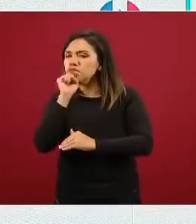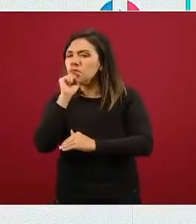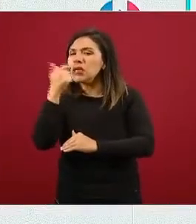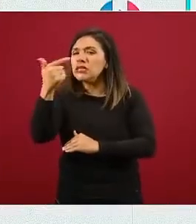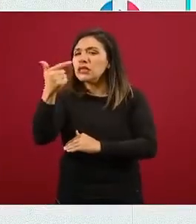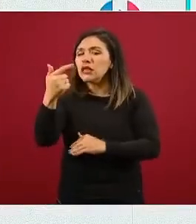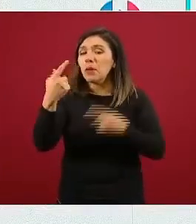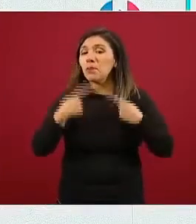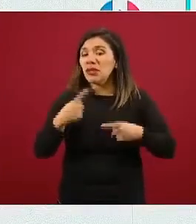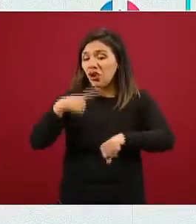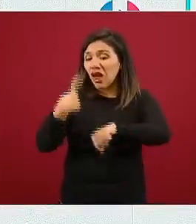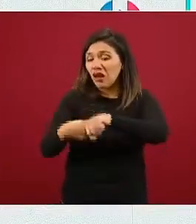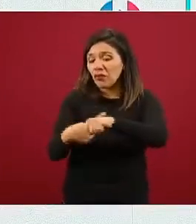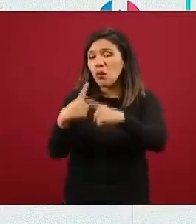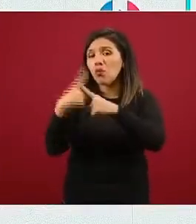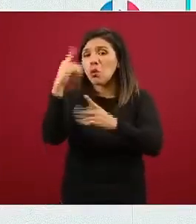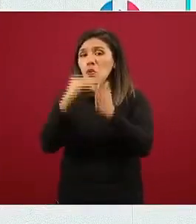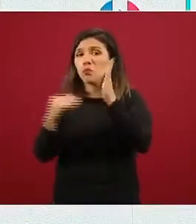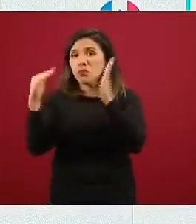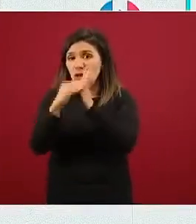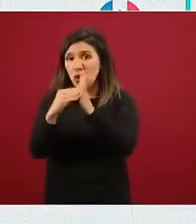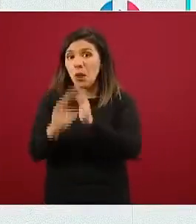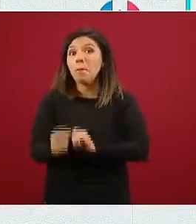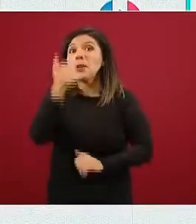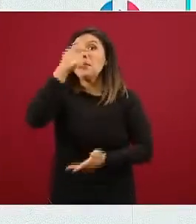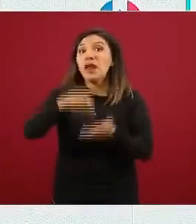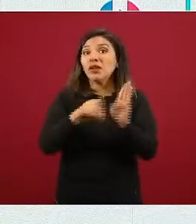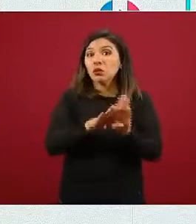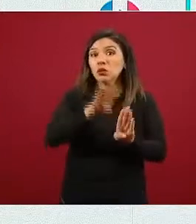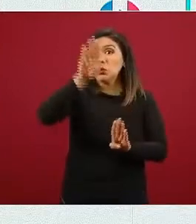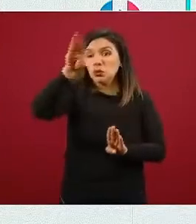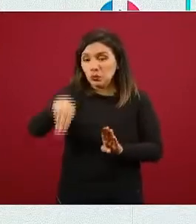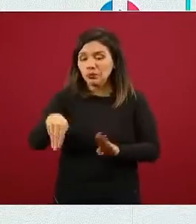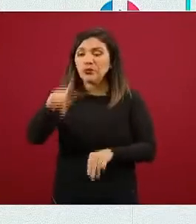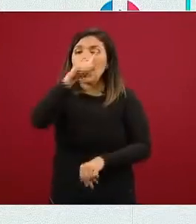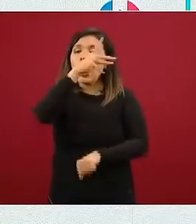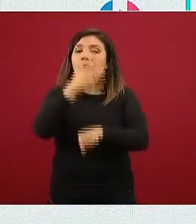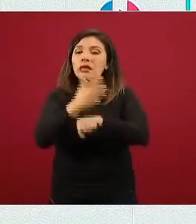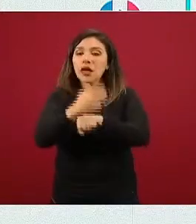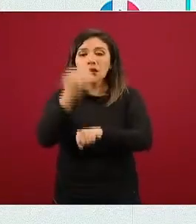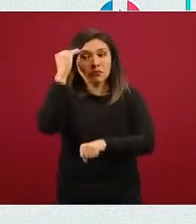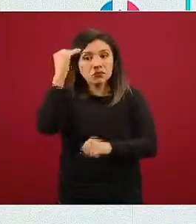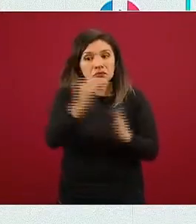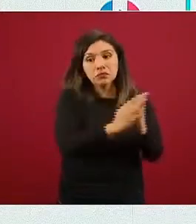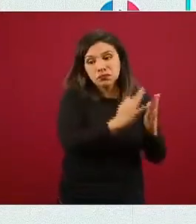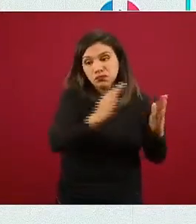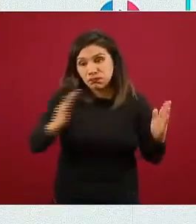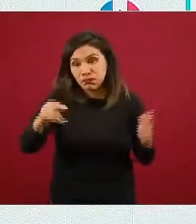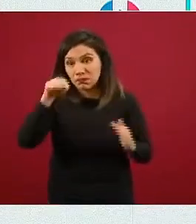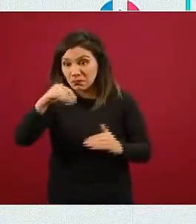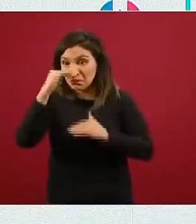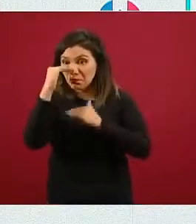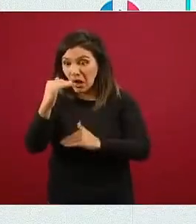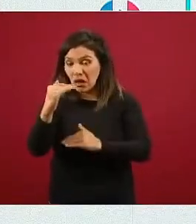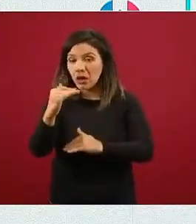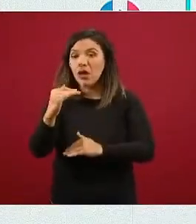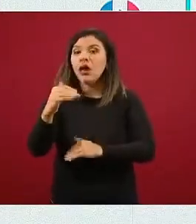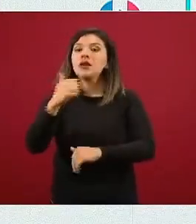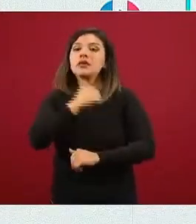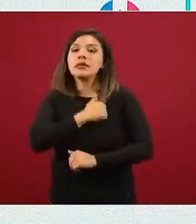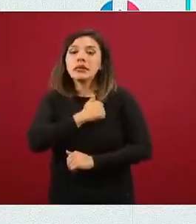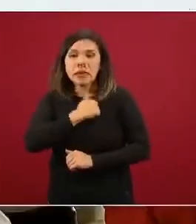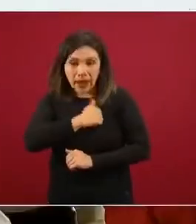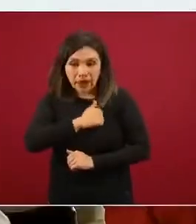7 casos por millón de habitantes en su primer punto. Estados Unidos tardó estos días, llegó acá,